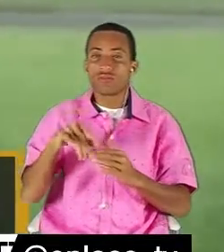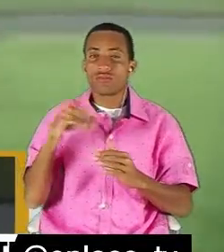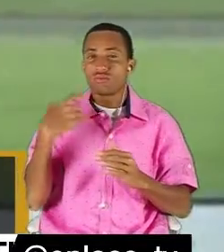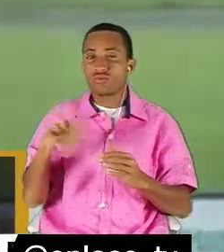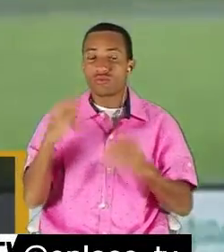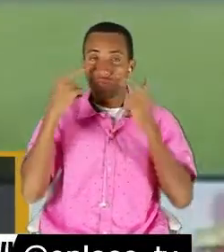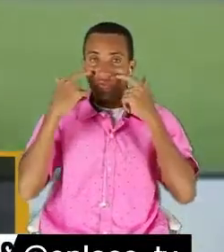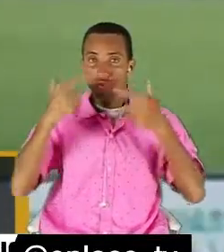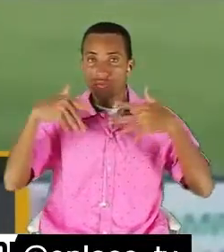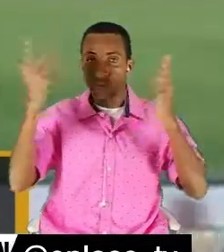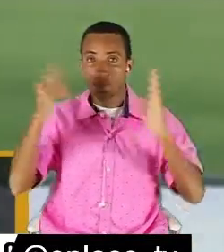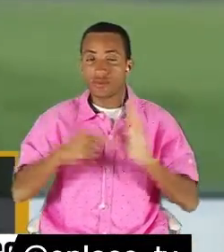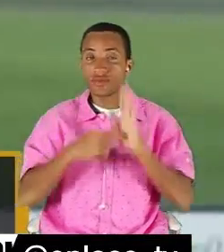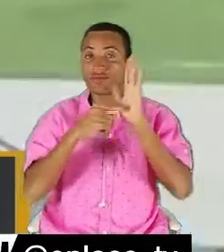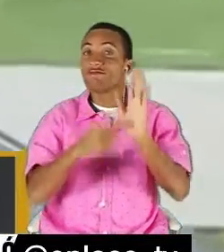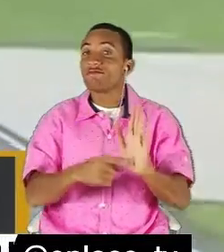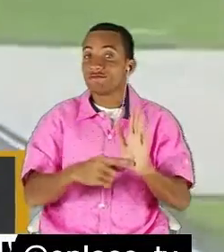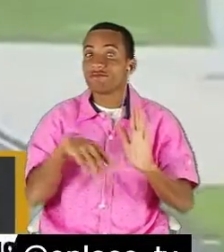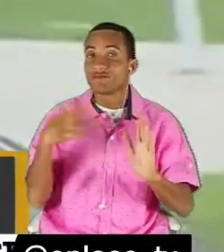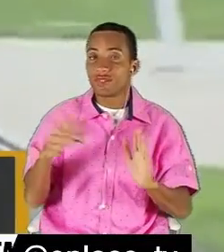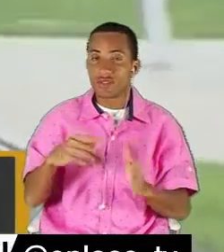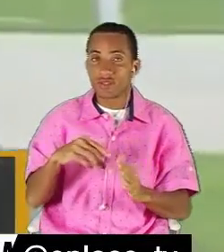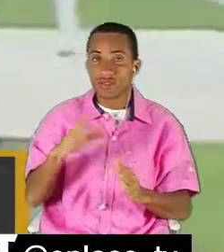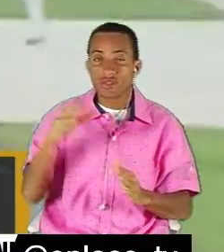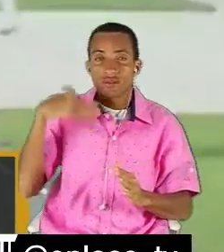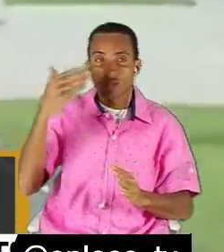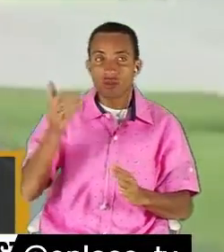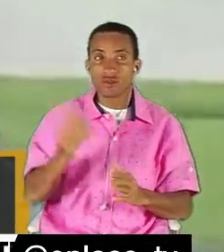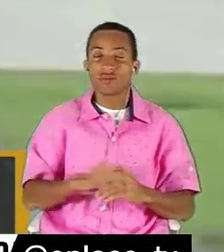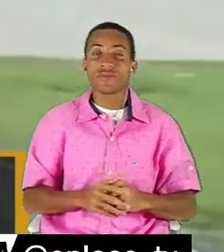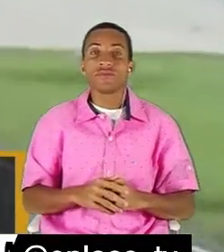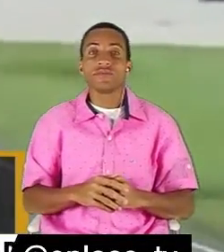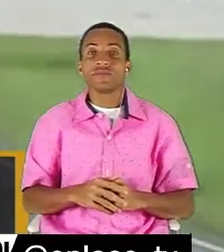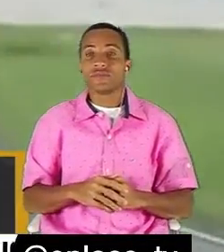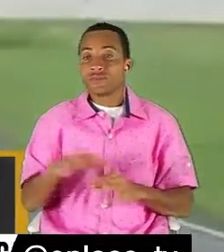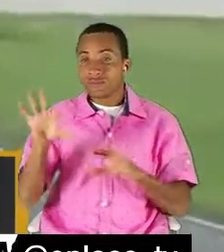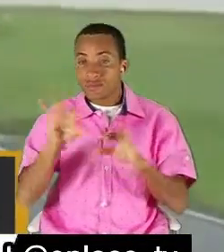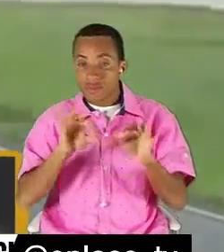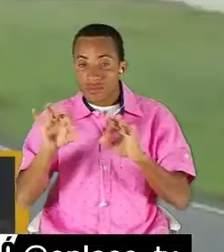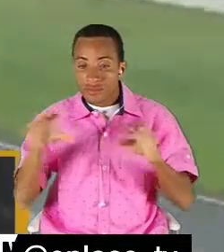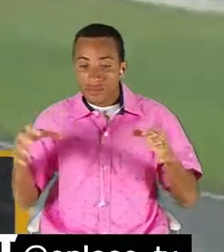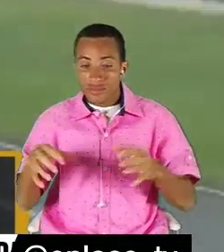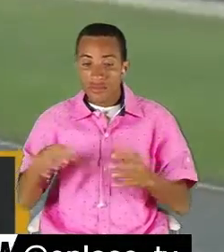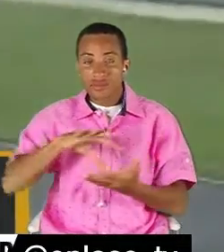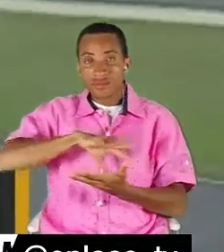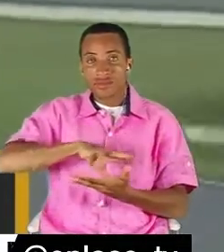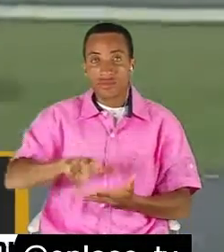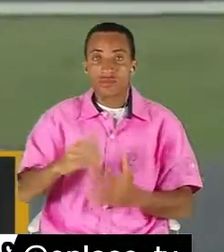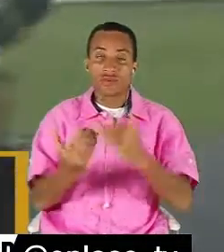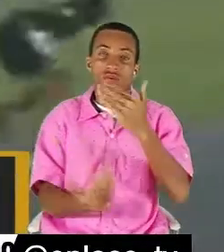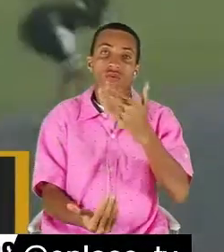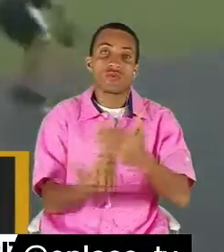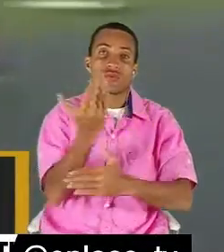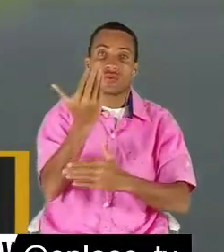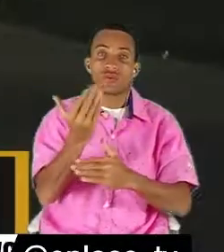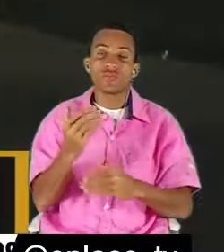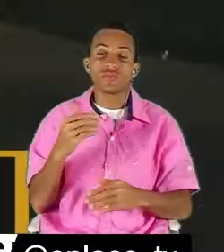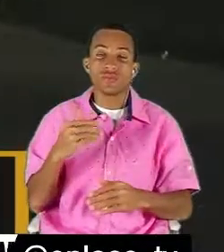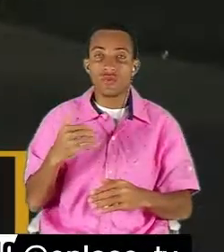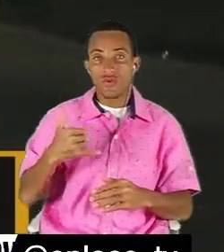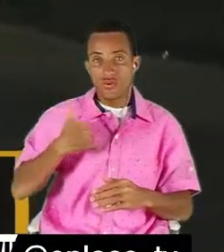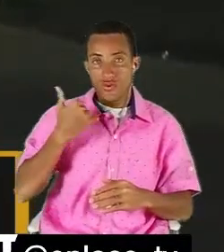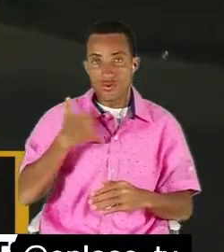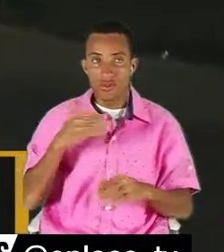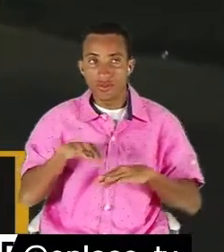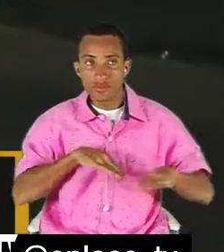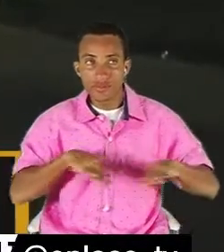Este año fueron revelación y el otro año van a firmar lo que fueron este año. El seleccionado santandereano hace parte de la nueva generación del patinaje. Estamos